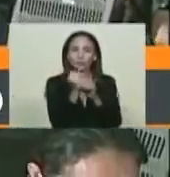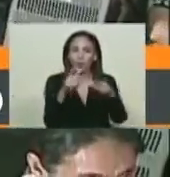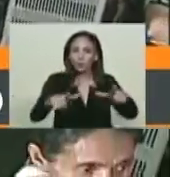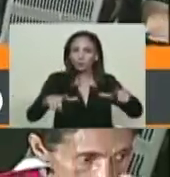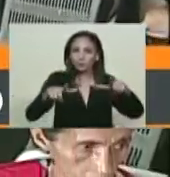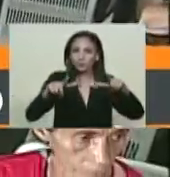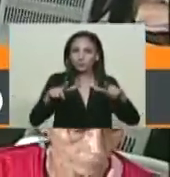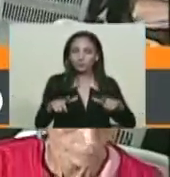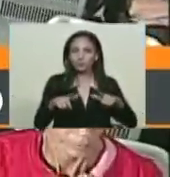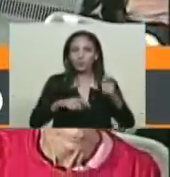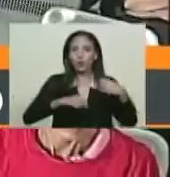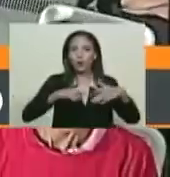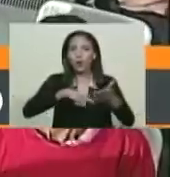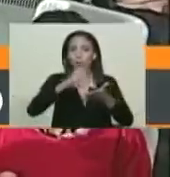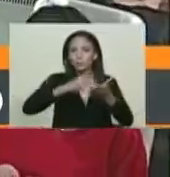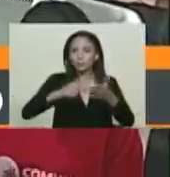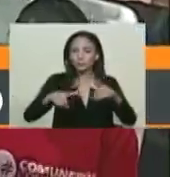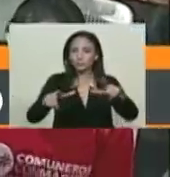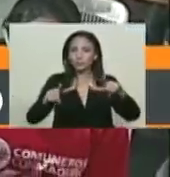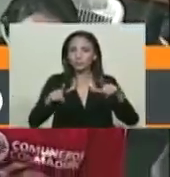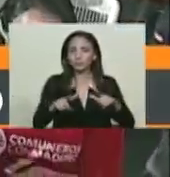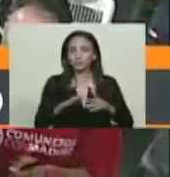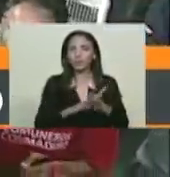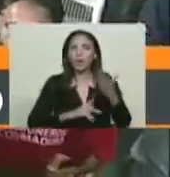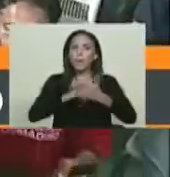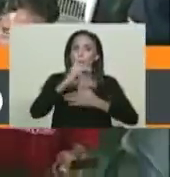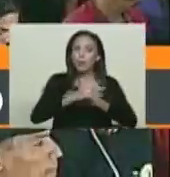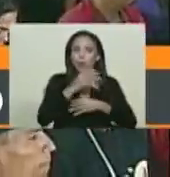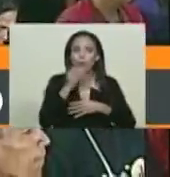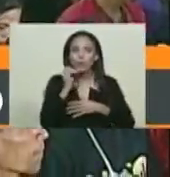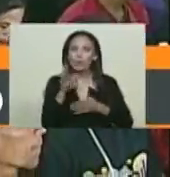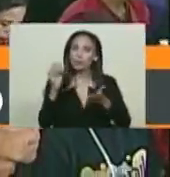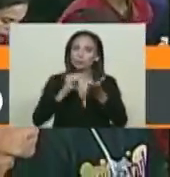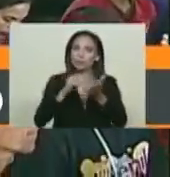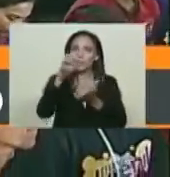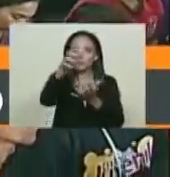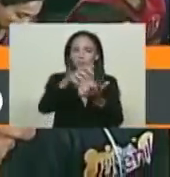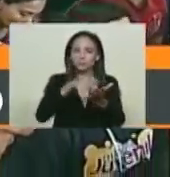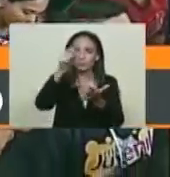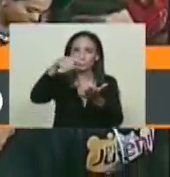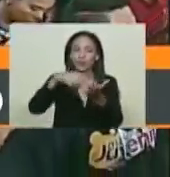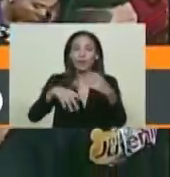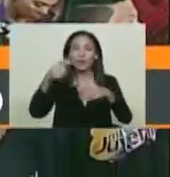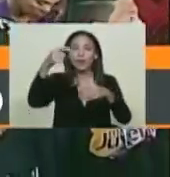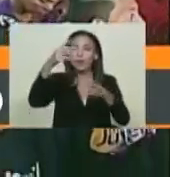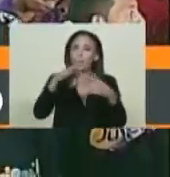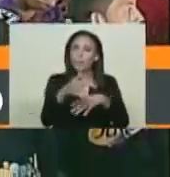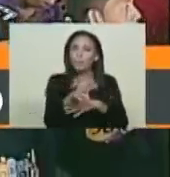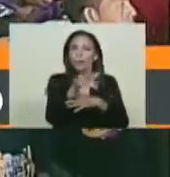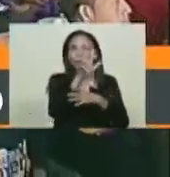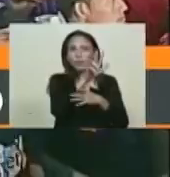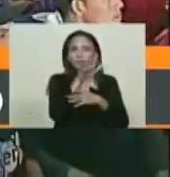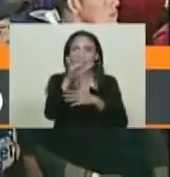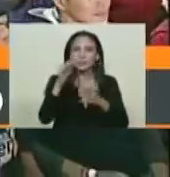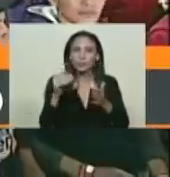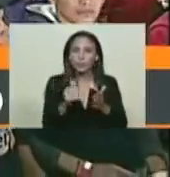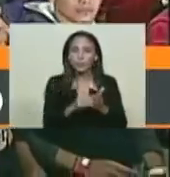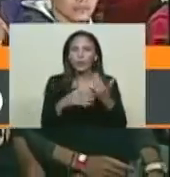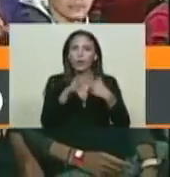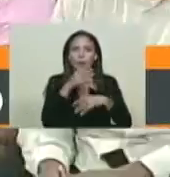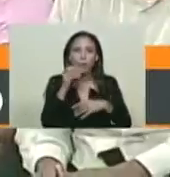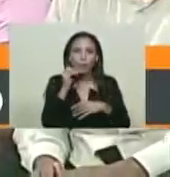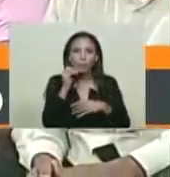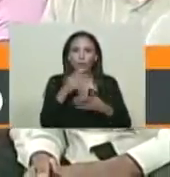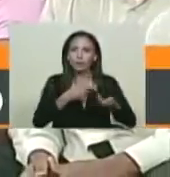concreta lo que es el Plan Chamba Juvenil Vuelta al Campo? Estamos hablando de la incorporación de 35.000 jóvenes a través de la entrega de